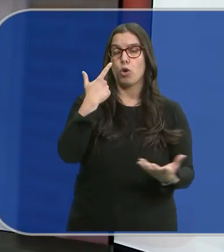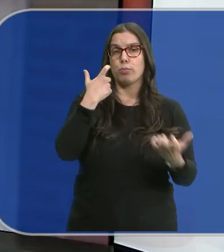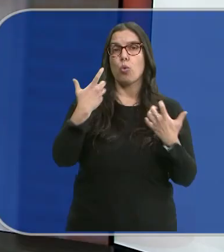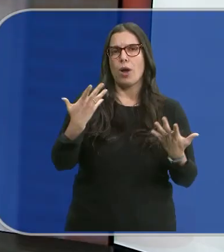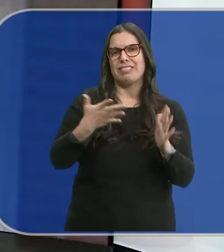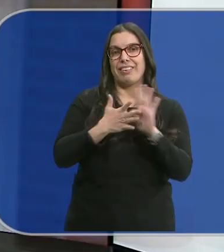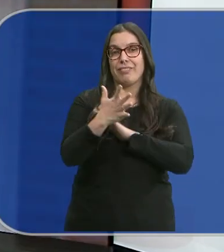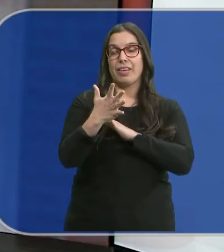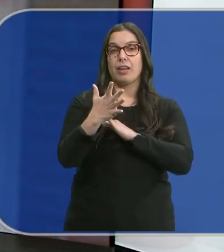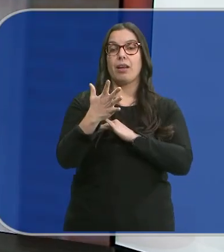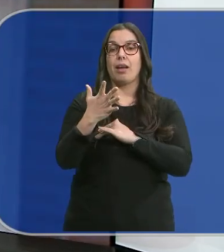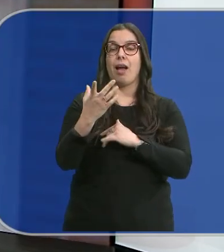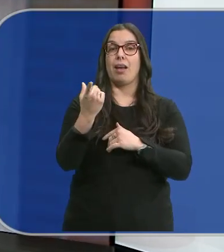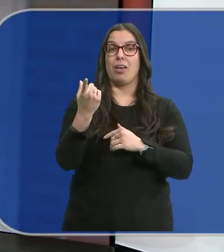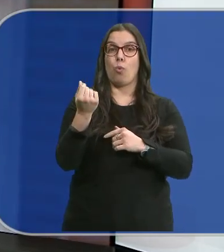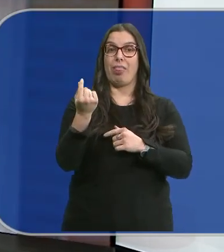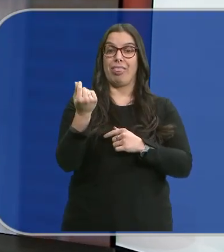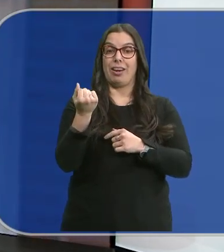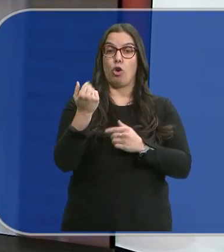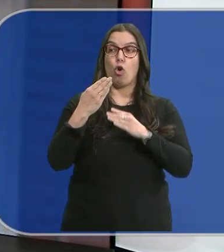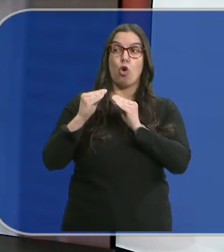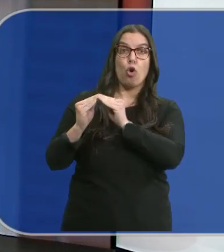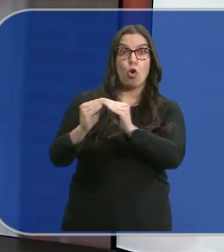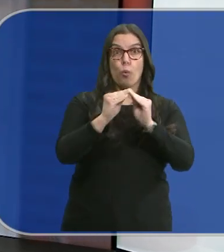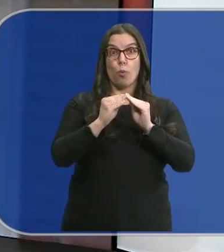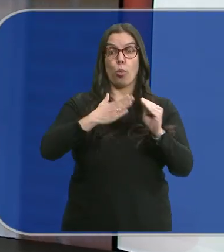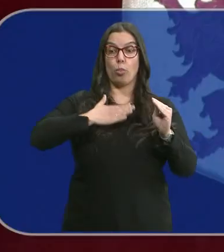que se está rompiendo la caja común de todos los españoles.